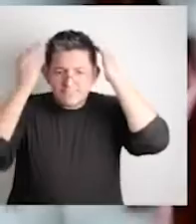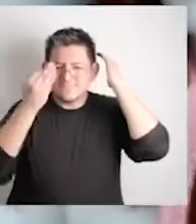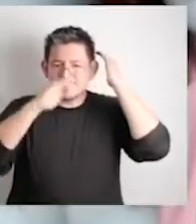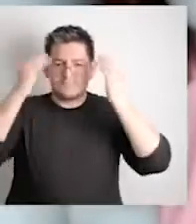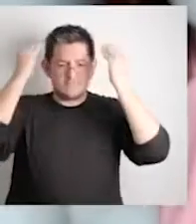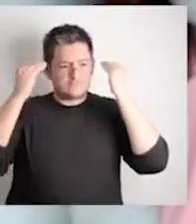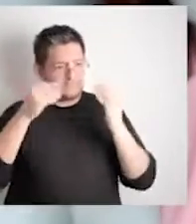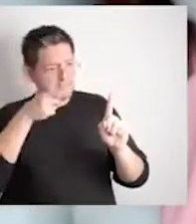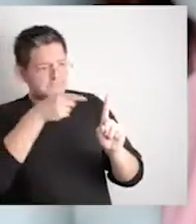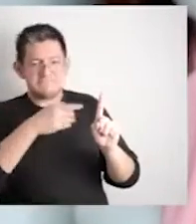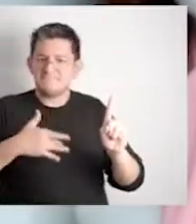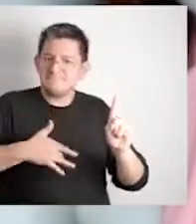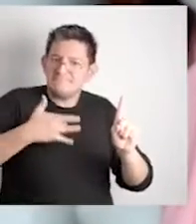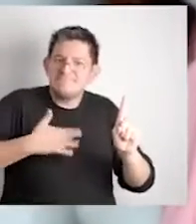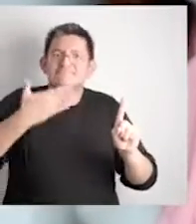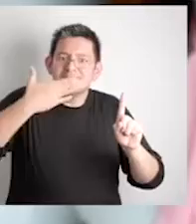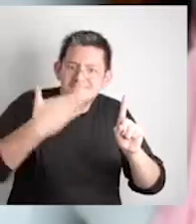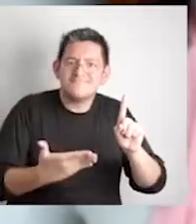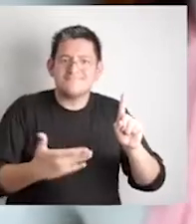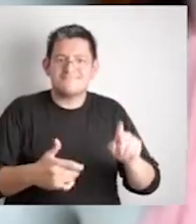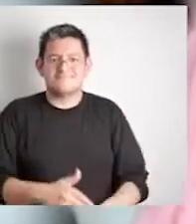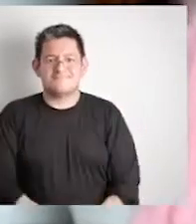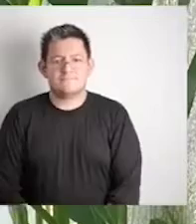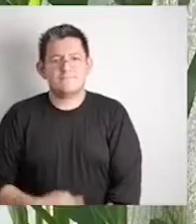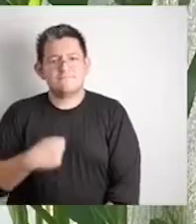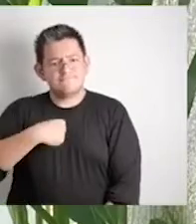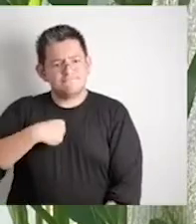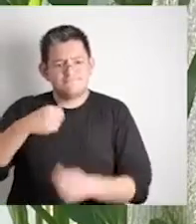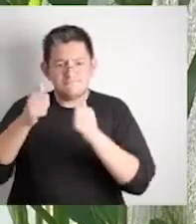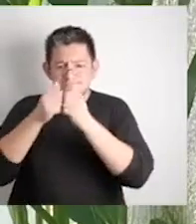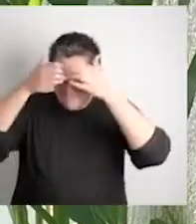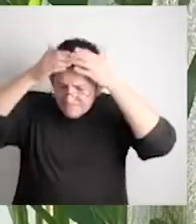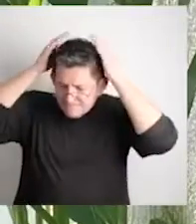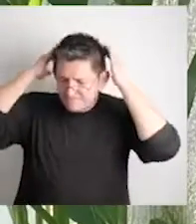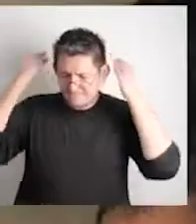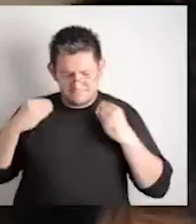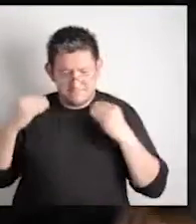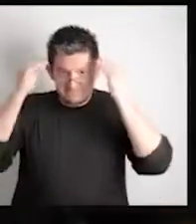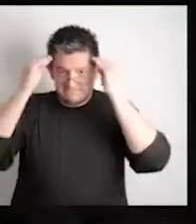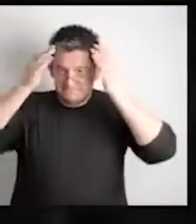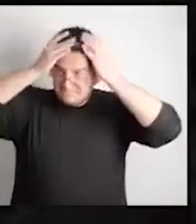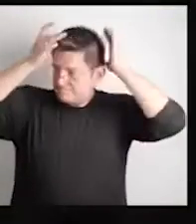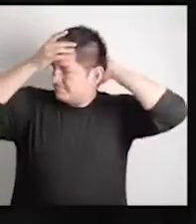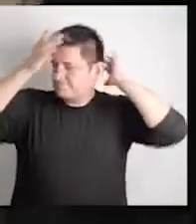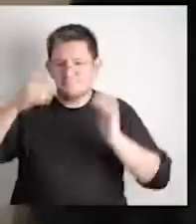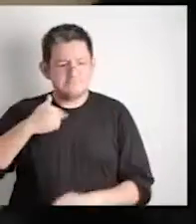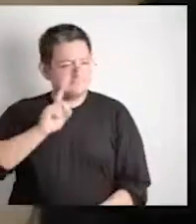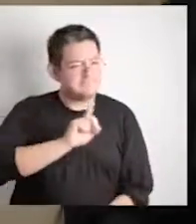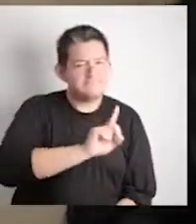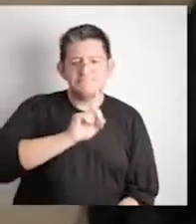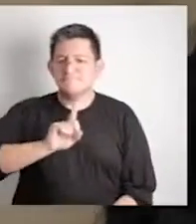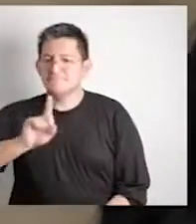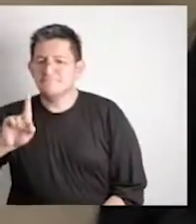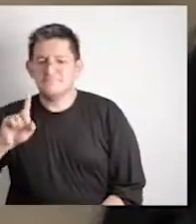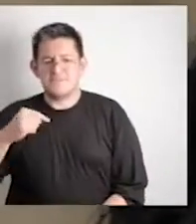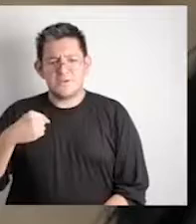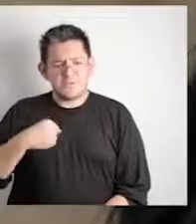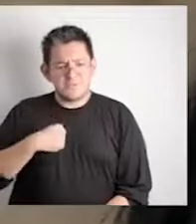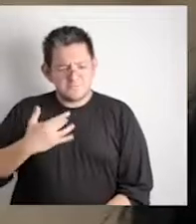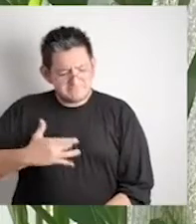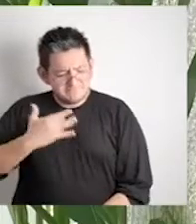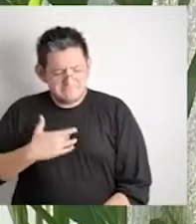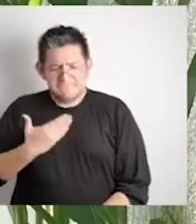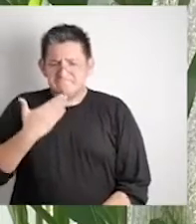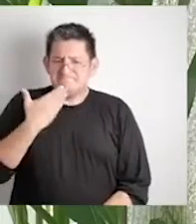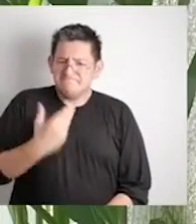taño parevilla, mi peluca taño mi piel. Cada que voy por la calle y todo eso con mi peluca puesta, pues me hace sentirme más